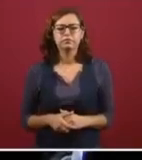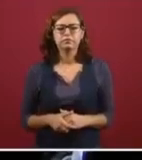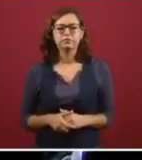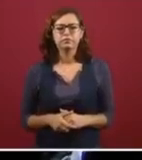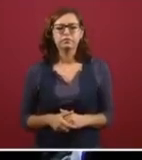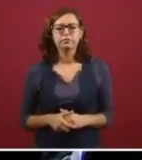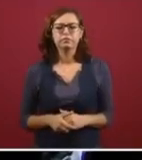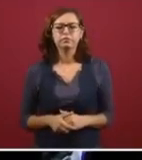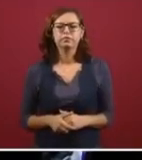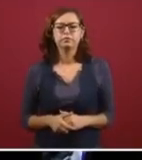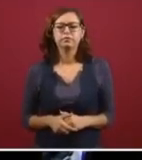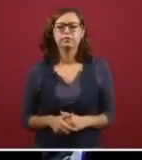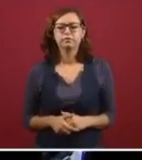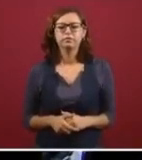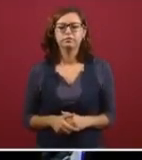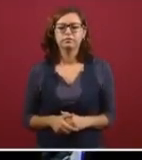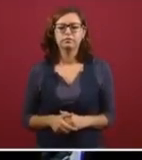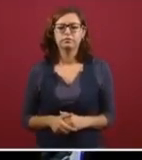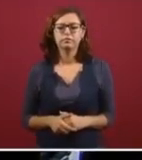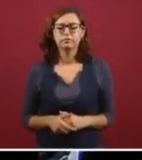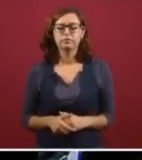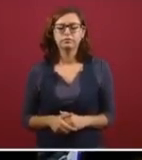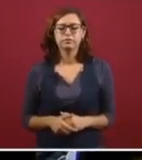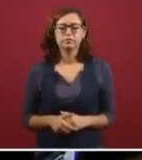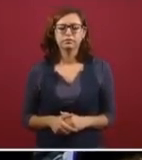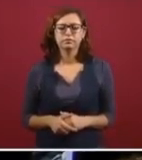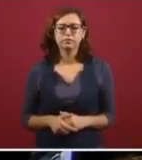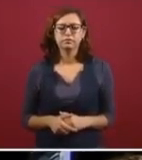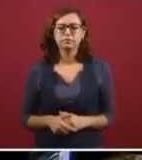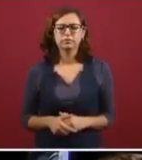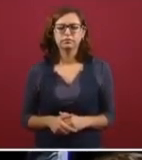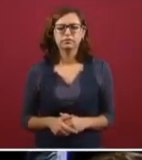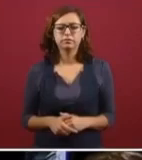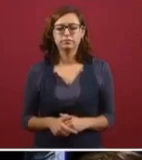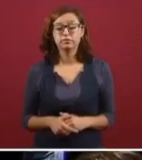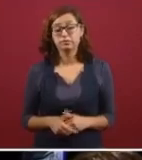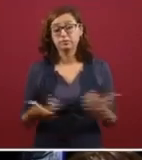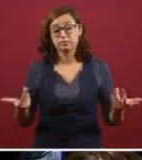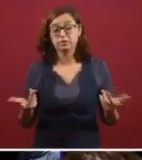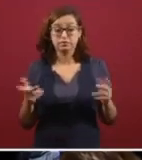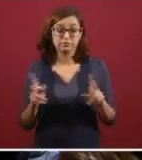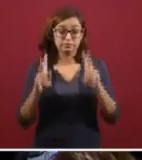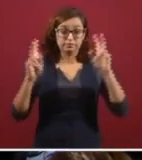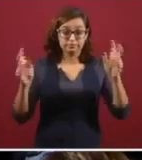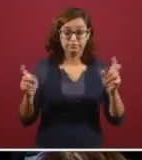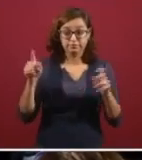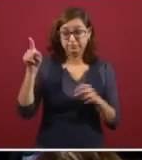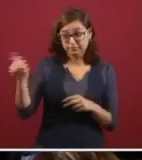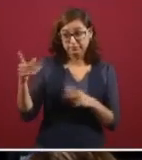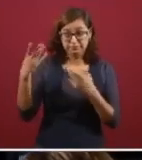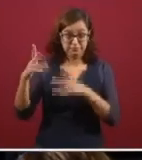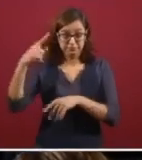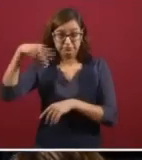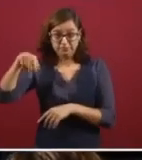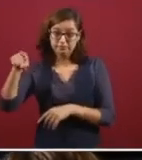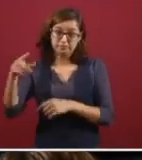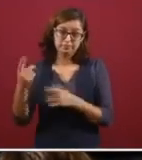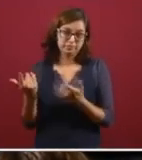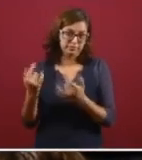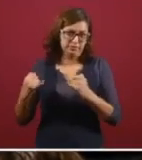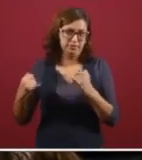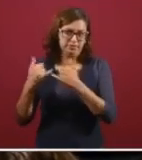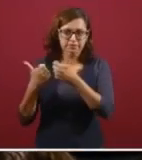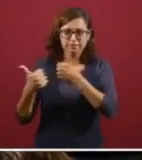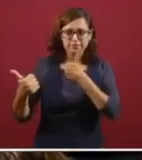El presidente Andrés Manuel López Obrador destacó que aunque existe un entorno económico mundial difícil, la decisión del Banco de México de bajar las tasas de interés